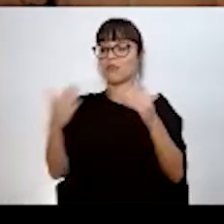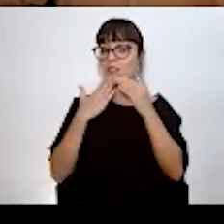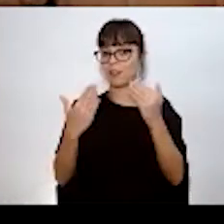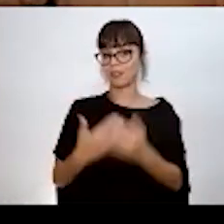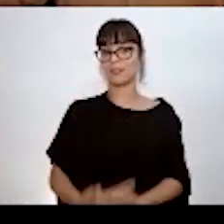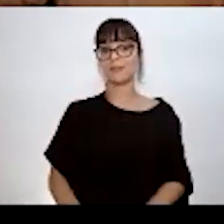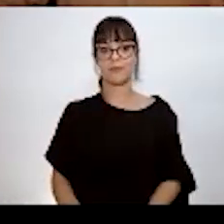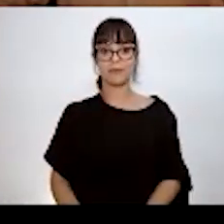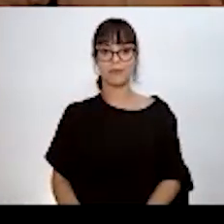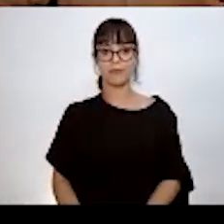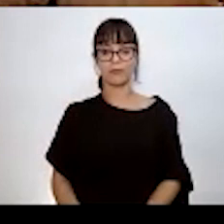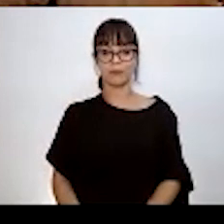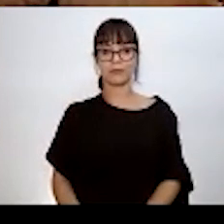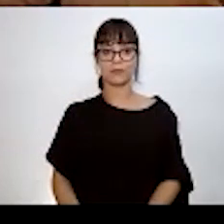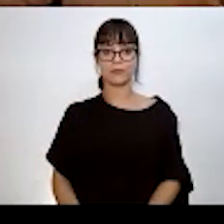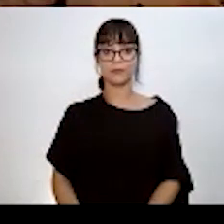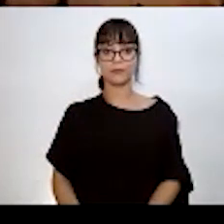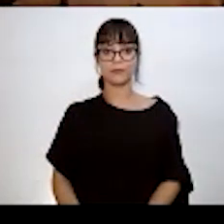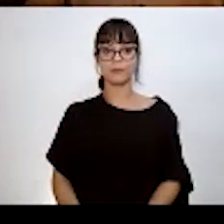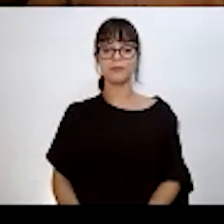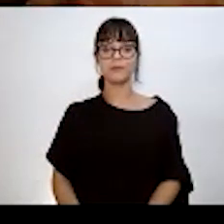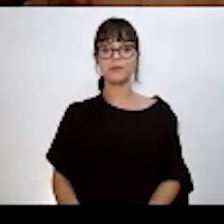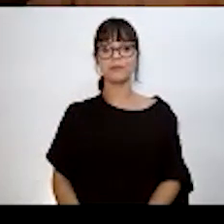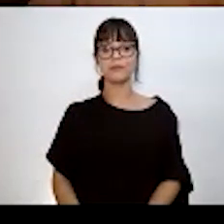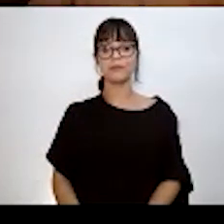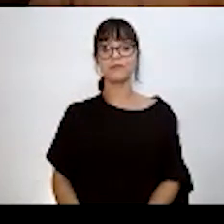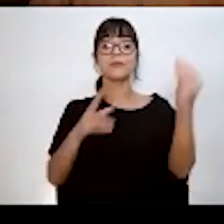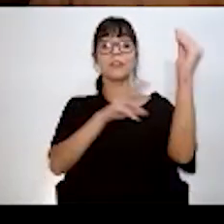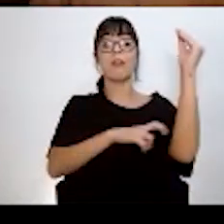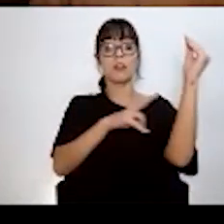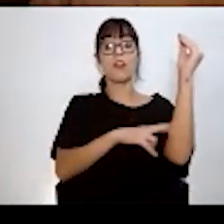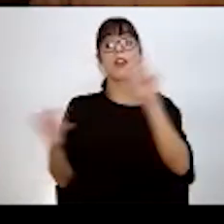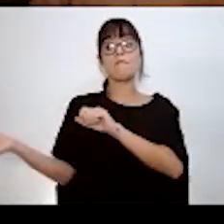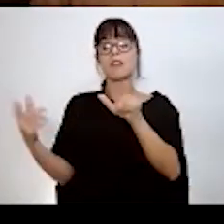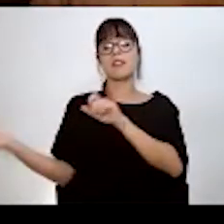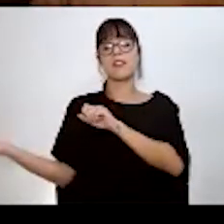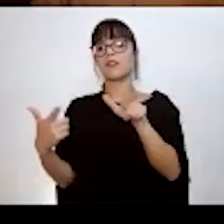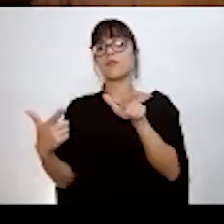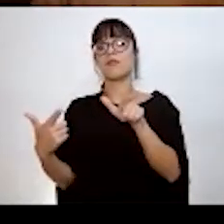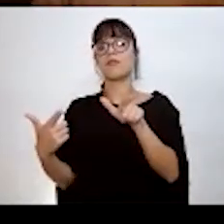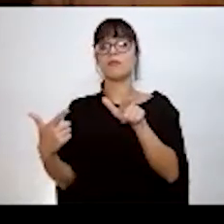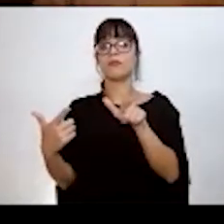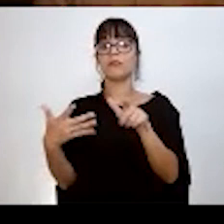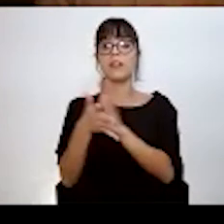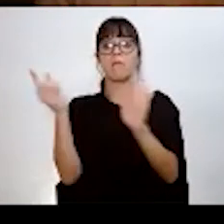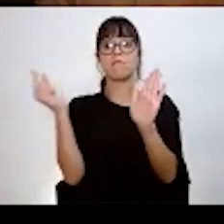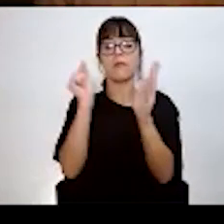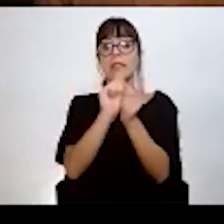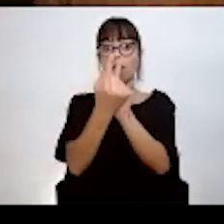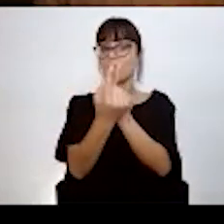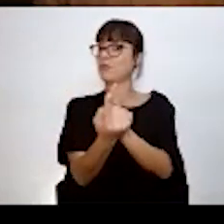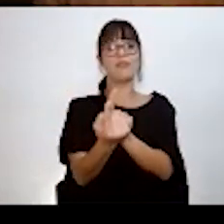La migración en los contextos arqueológicos no lo vamos a ver reflejado como un proceso de cambio súbito. Lo tenemos que